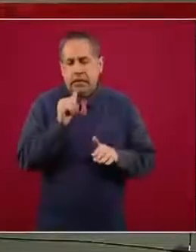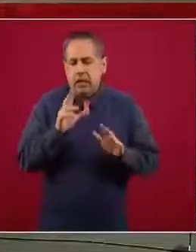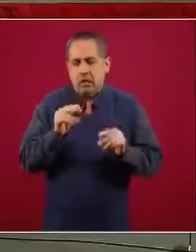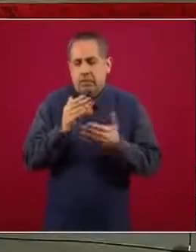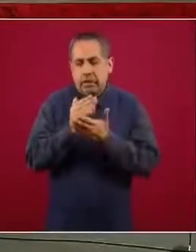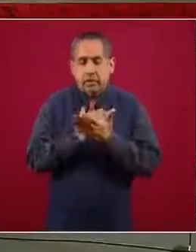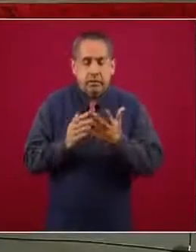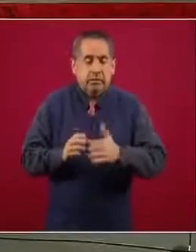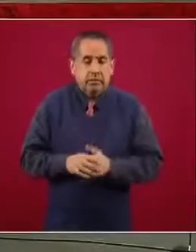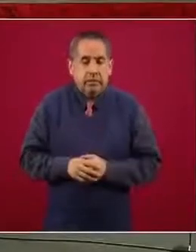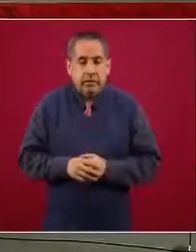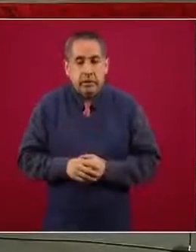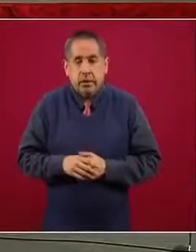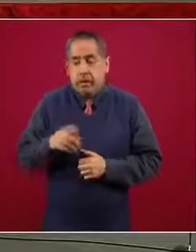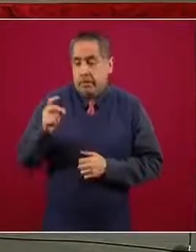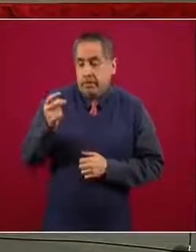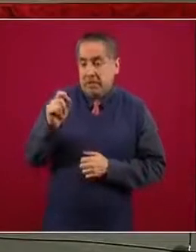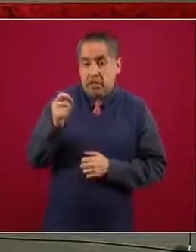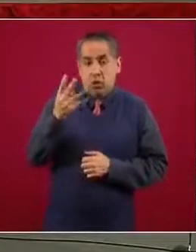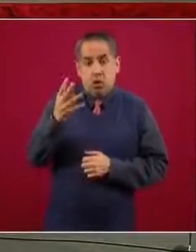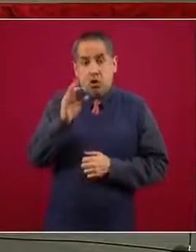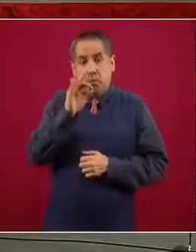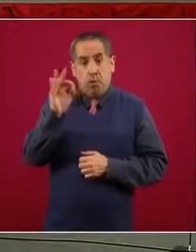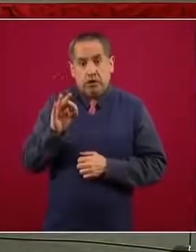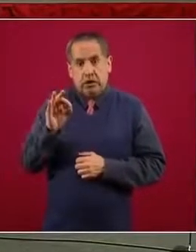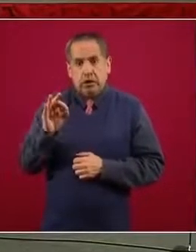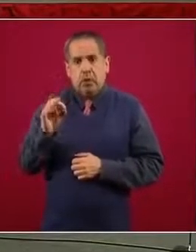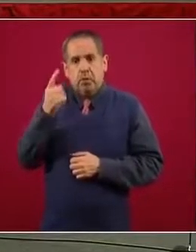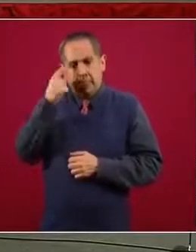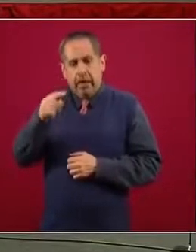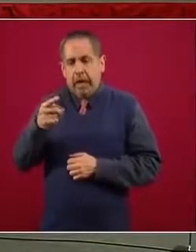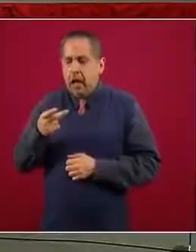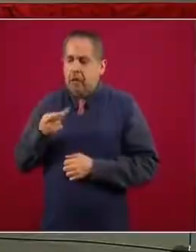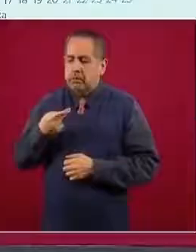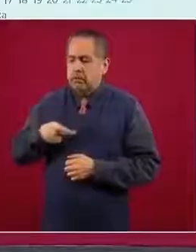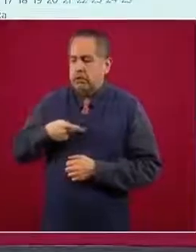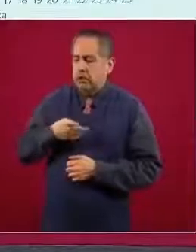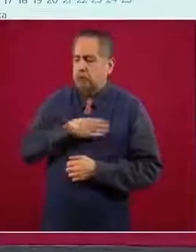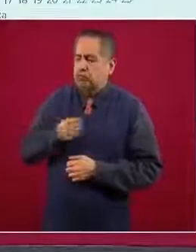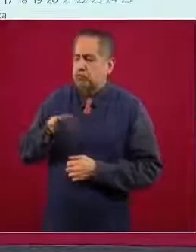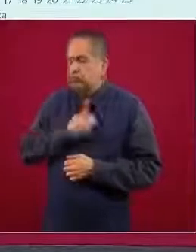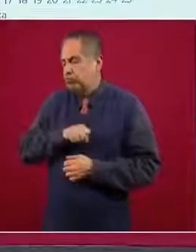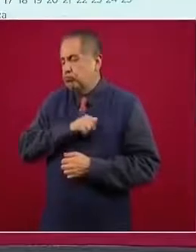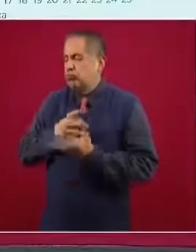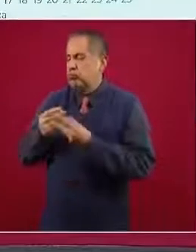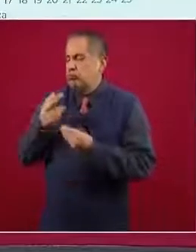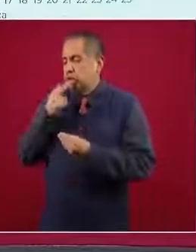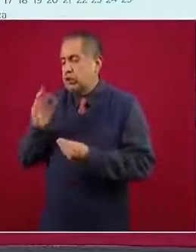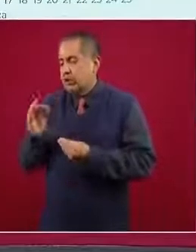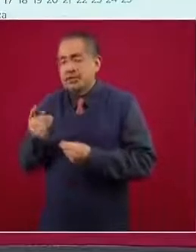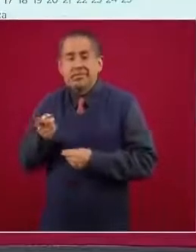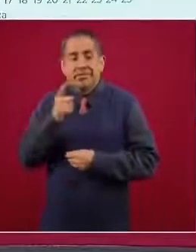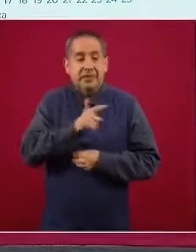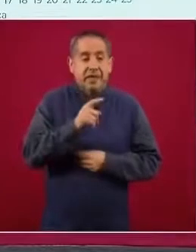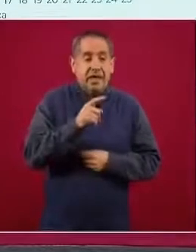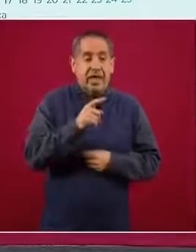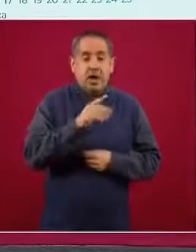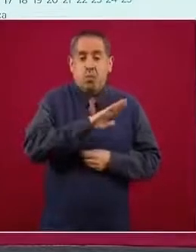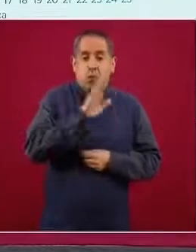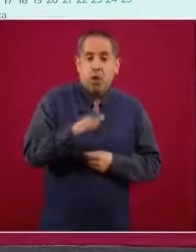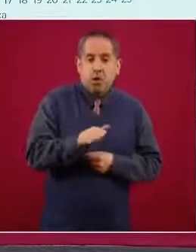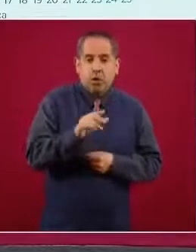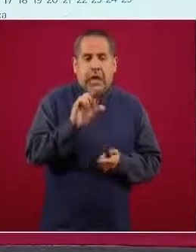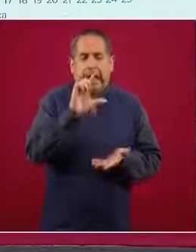edad. 24% de incremento para los recuperados y las defunciones han empezado a disminuir con